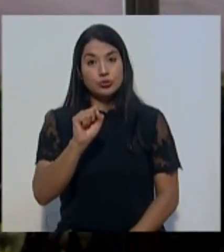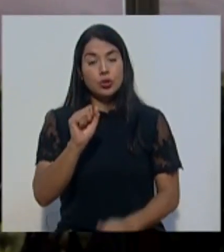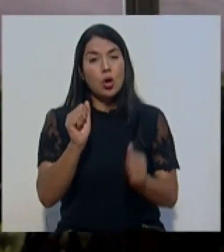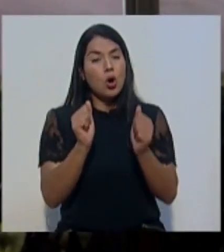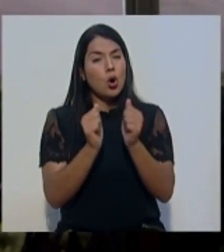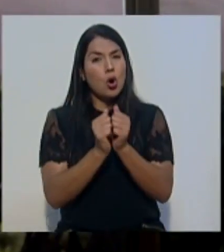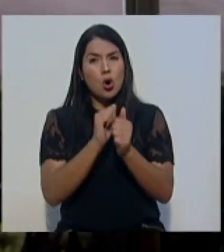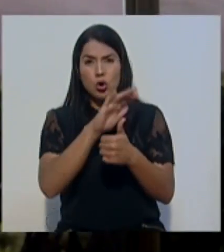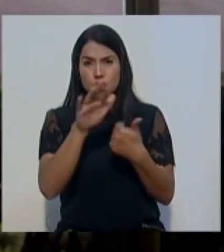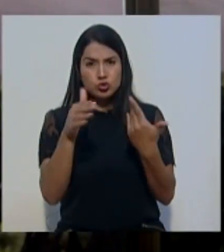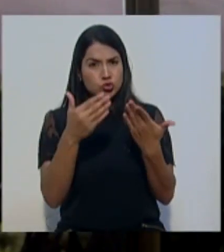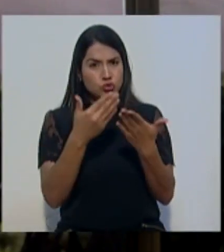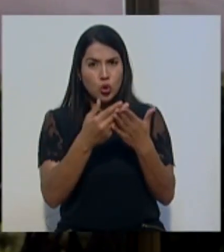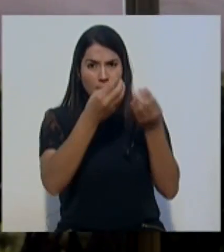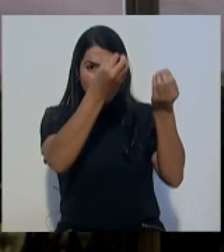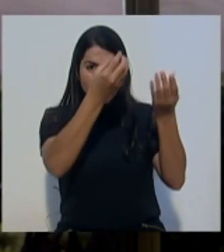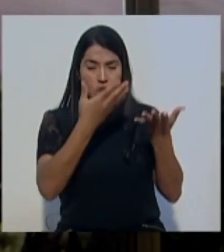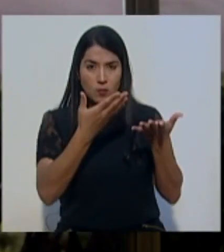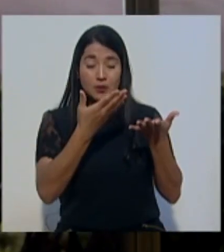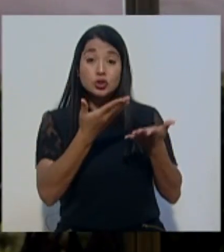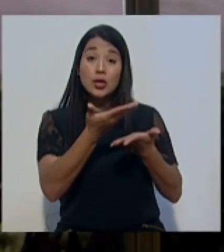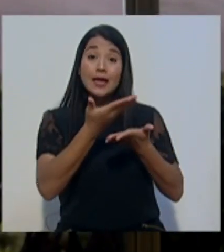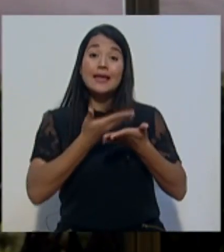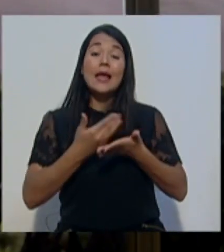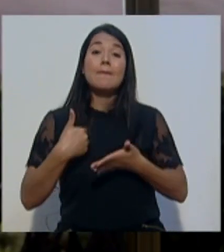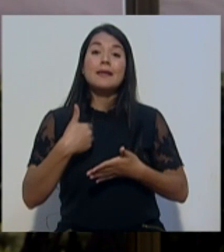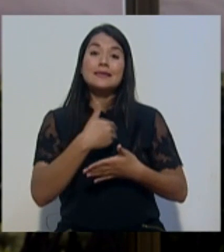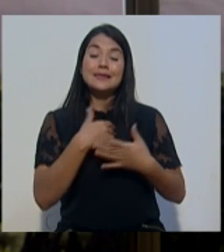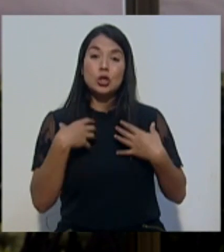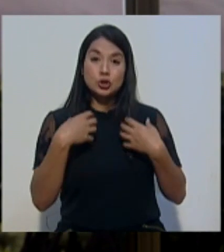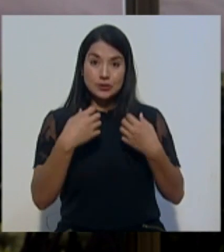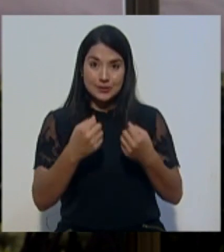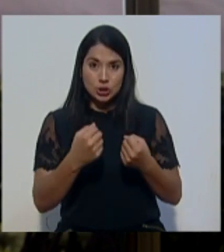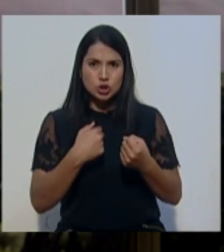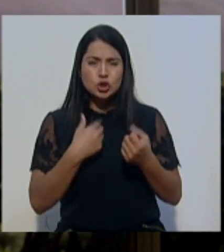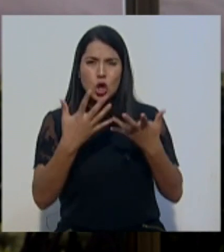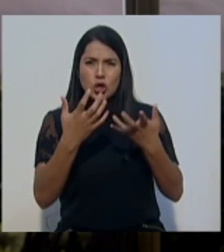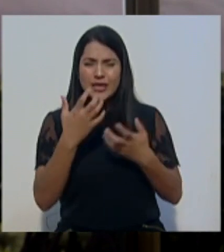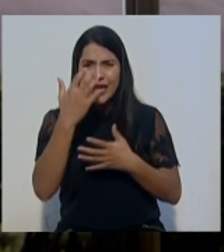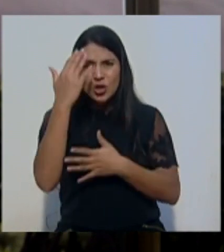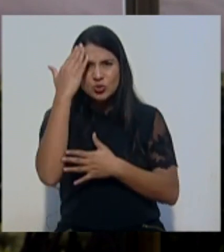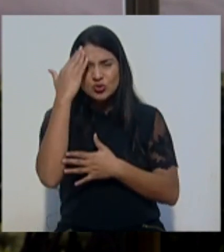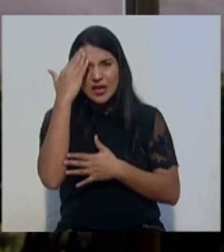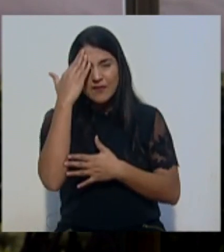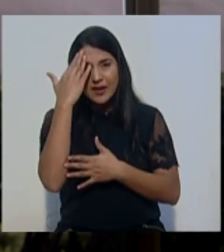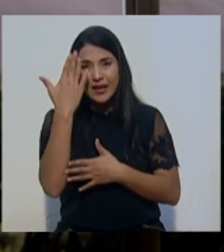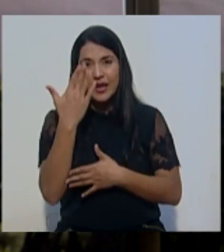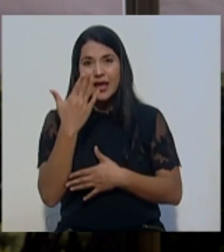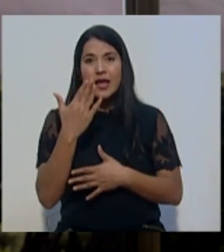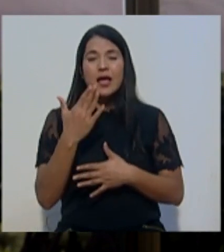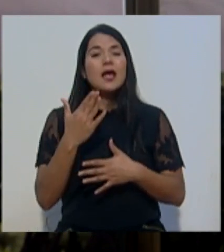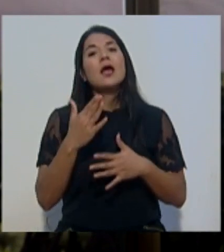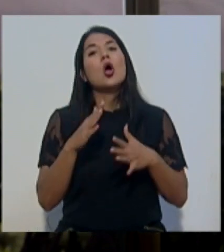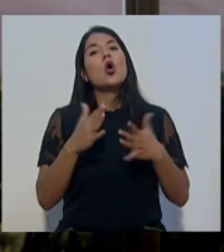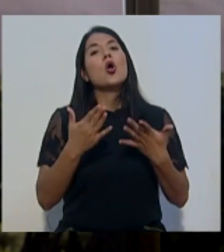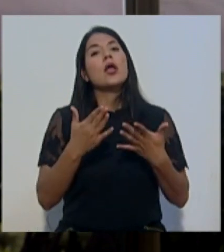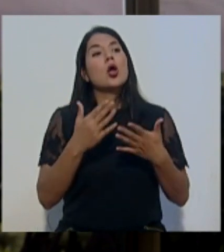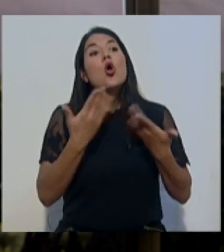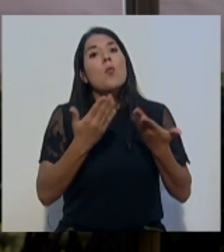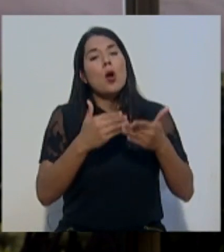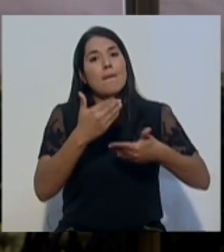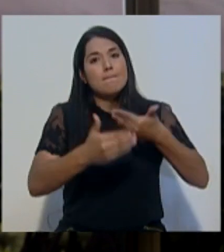con todos los informes que a usted le brinda el Ministerio de Salud, yo quisiera saber cuál ha sido la reacción de los pacientes tratados con el suero de cloromino